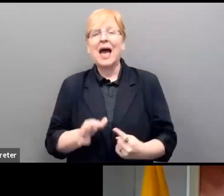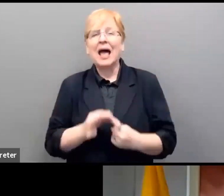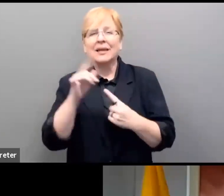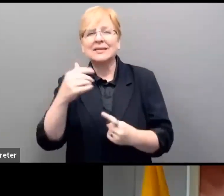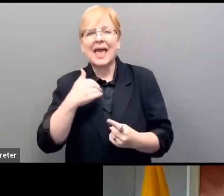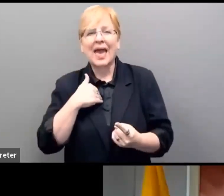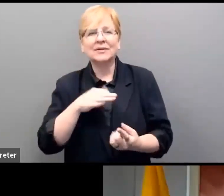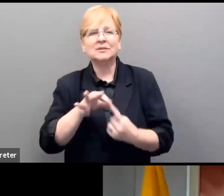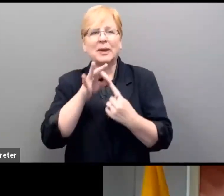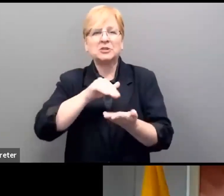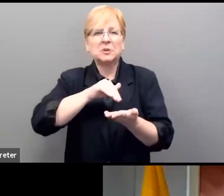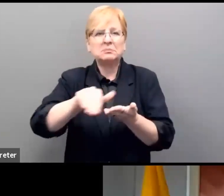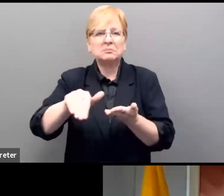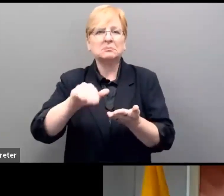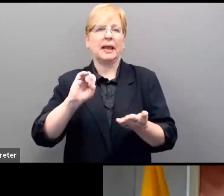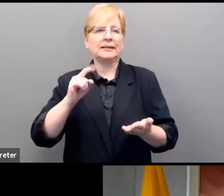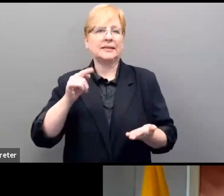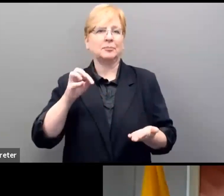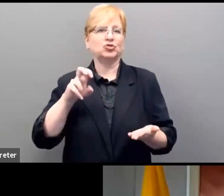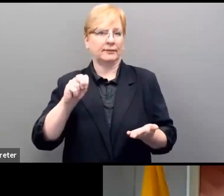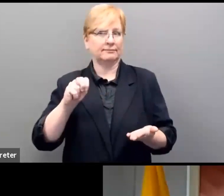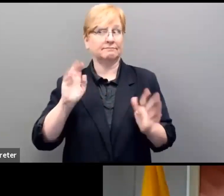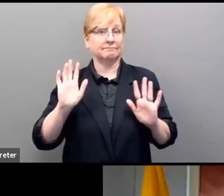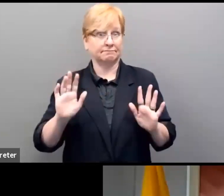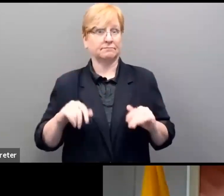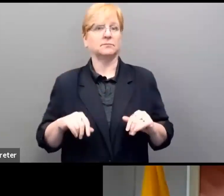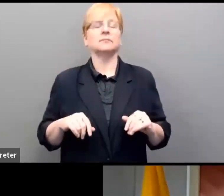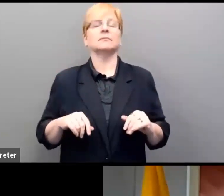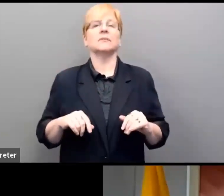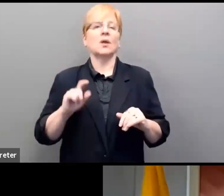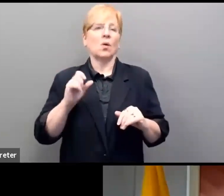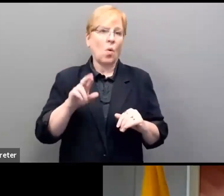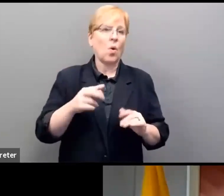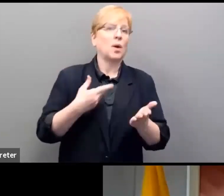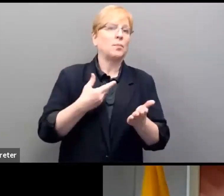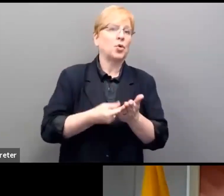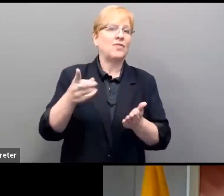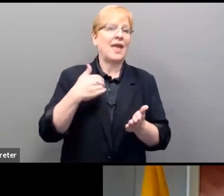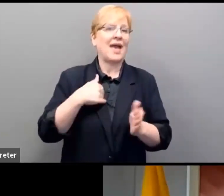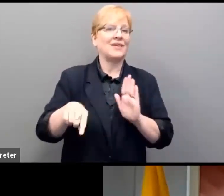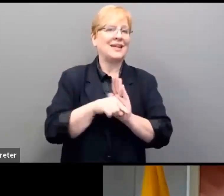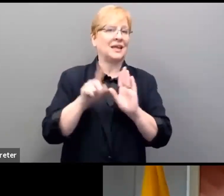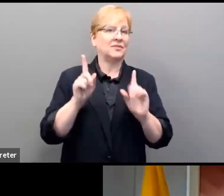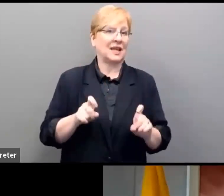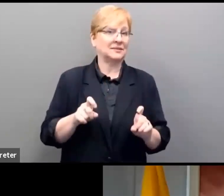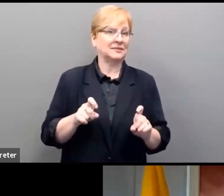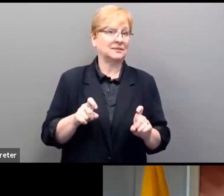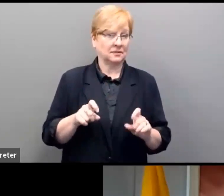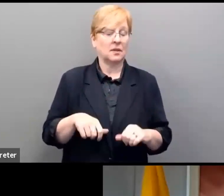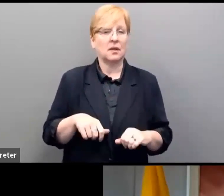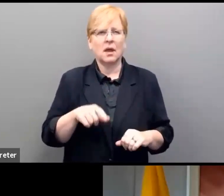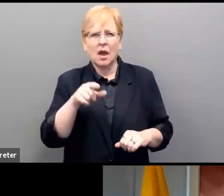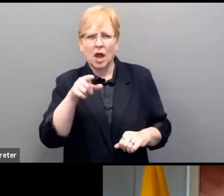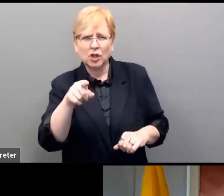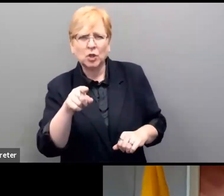las instalaciones Expo de la feria estatal entre el día 9 y el 19, a menos si tienen una exención o una